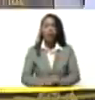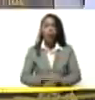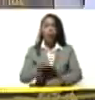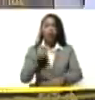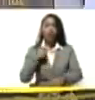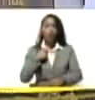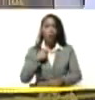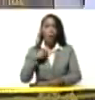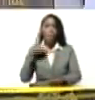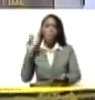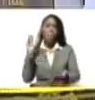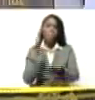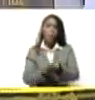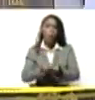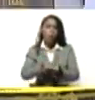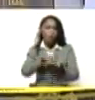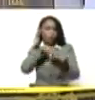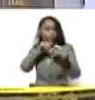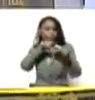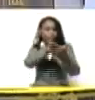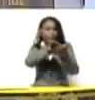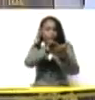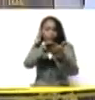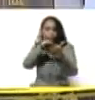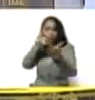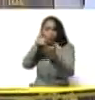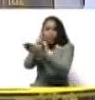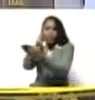bueno las 4 efe del emprendimiento